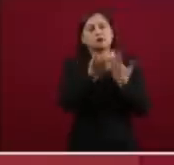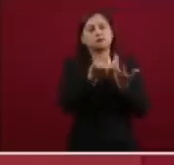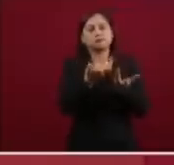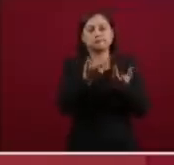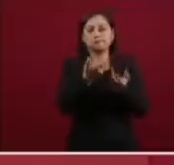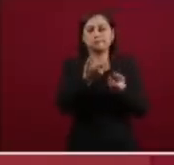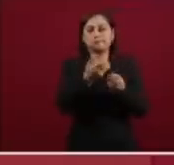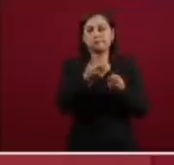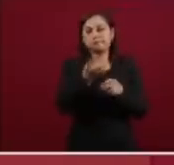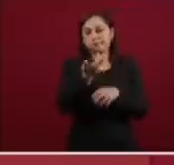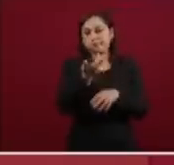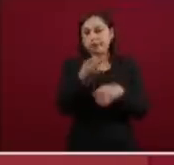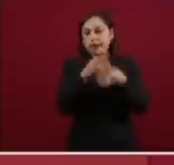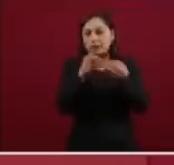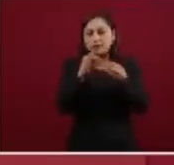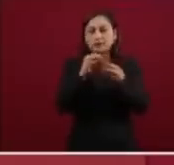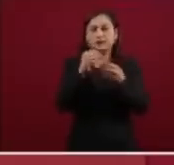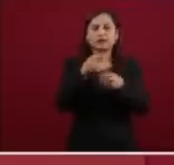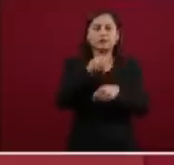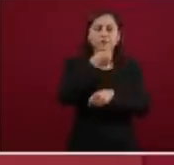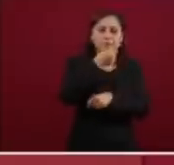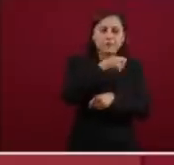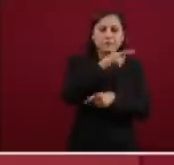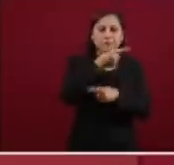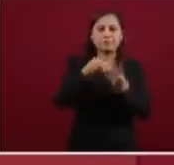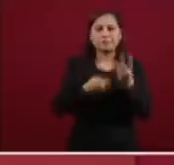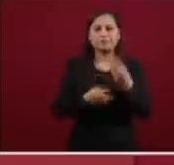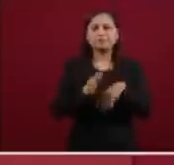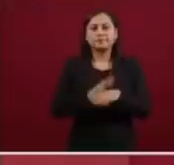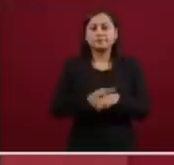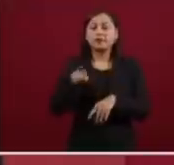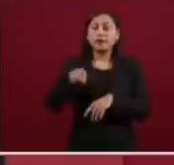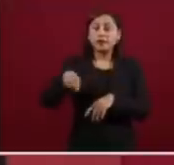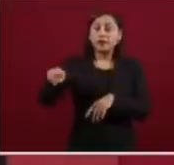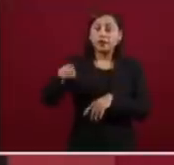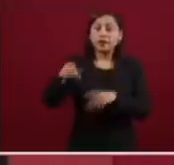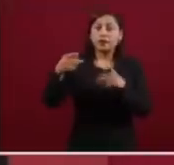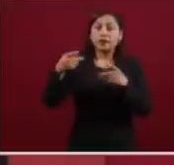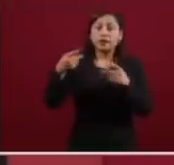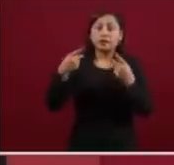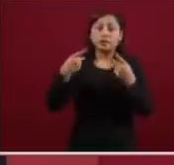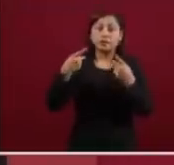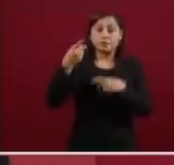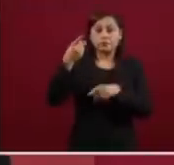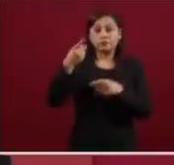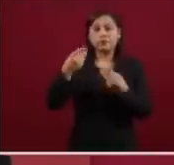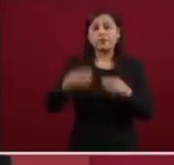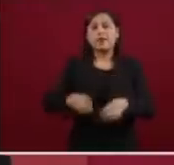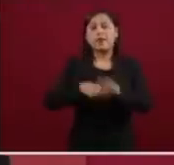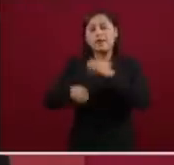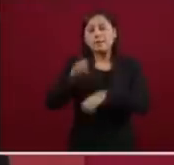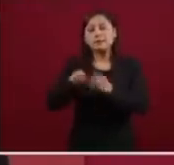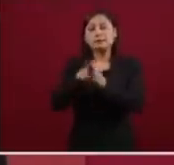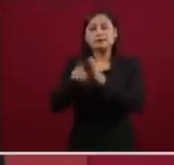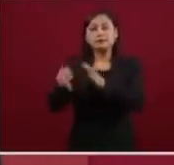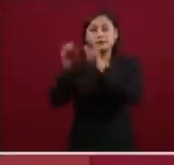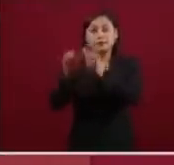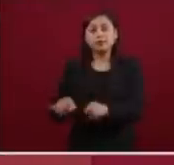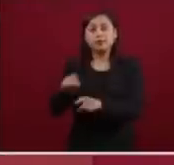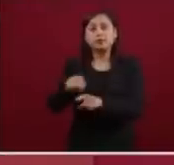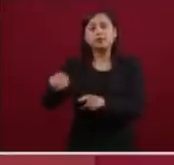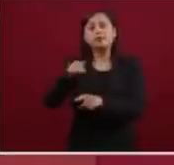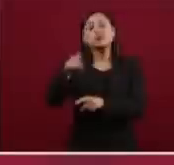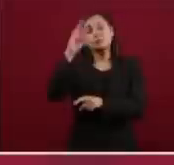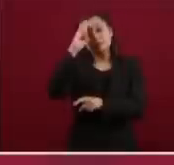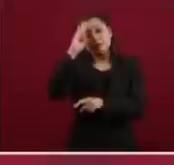de otro tipo también lo cierto es que todos los altos públicos se transmiten